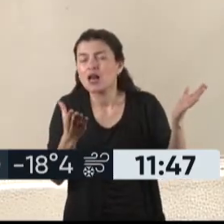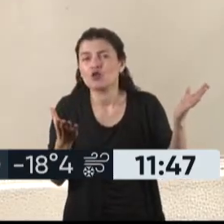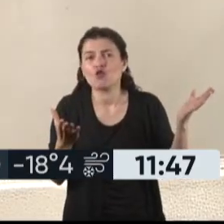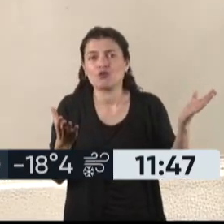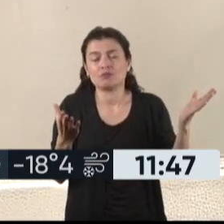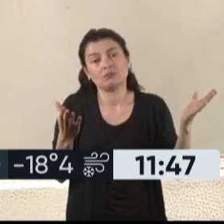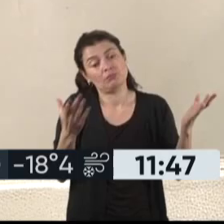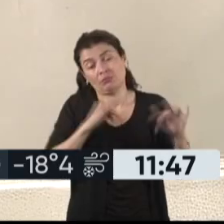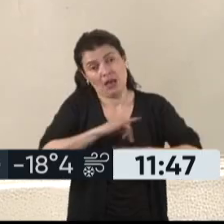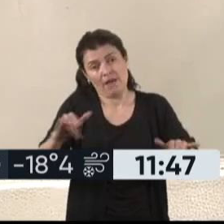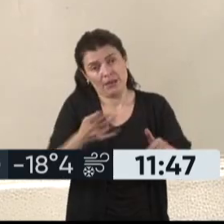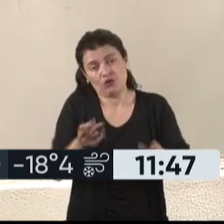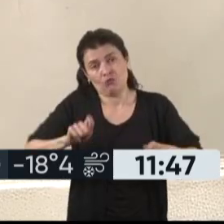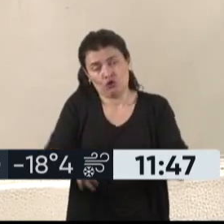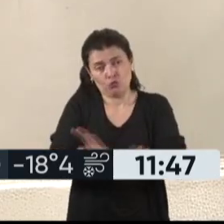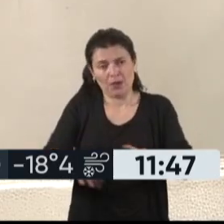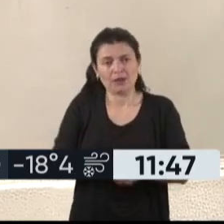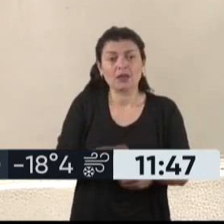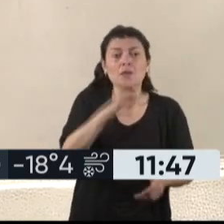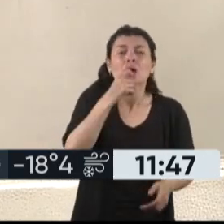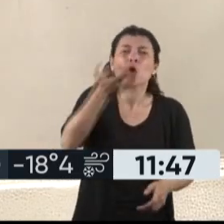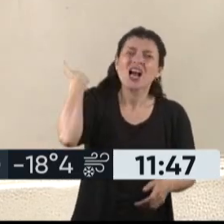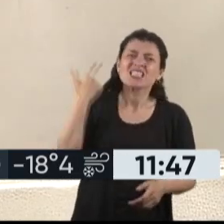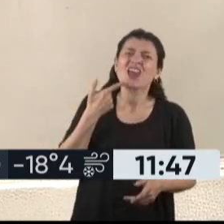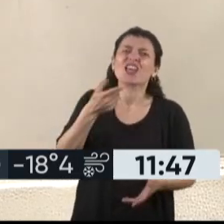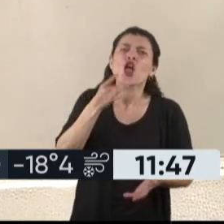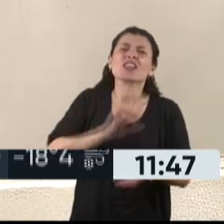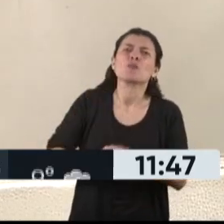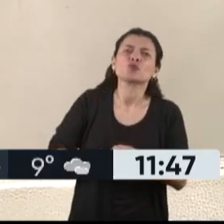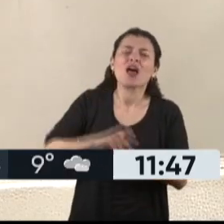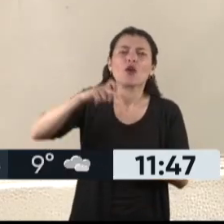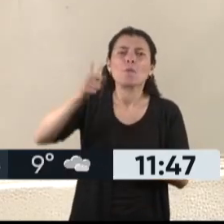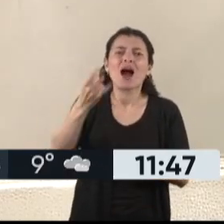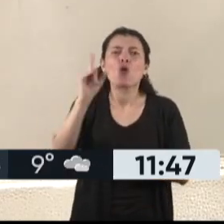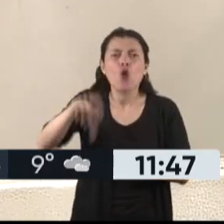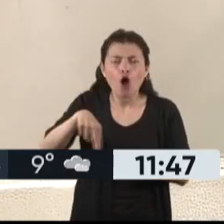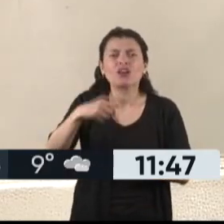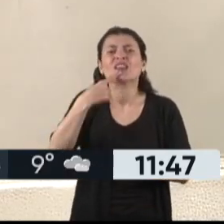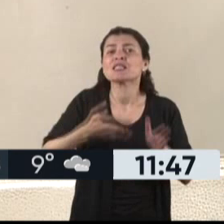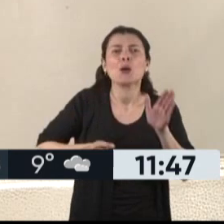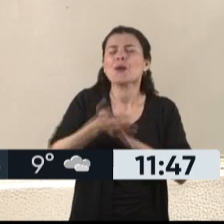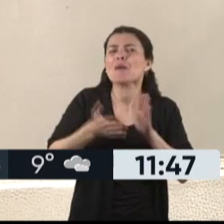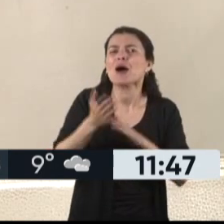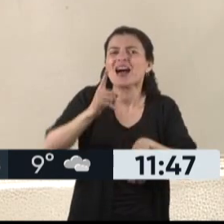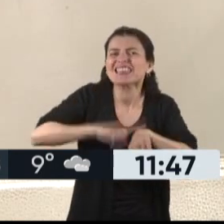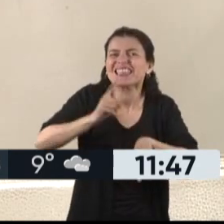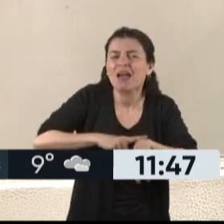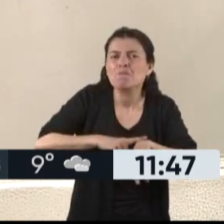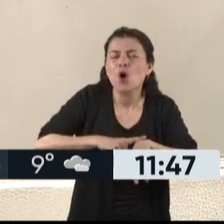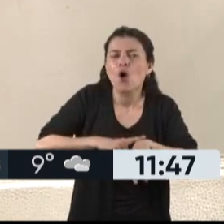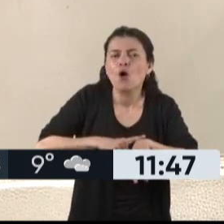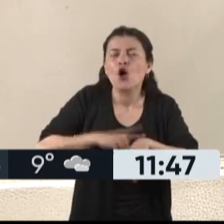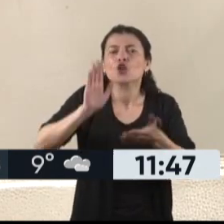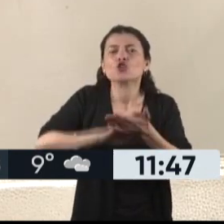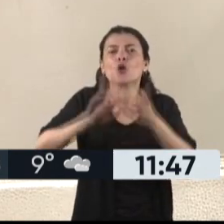anuncio? Y respecto a los tiempos de la reglamentación, ayer, por ejemplo, decía el diputado Paulón que estaban muy próximos al tiempo